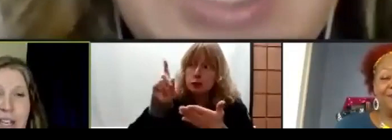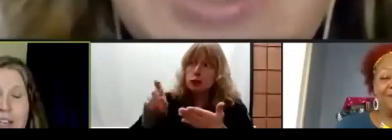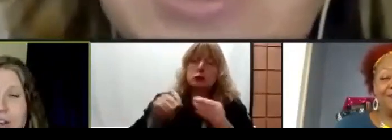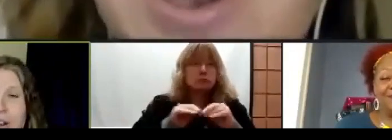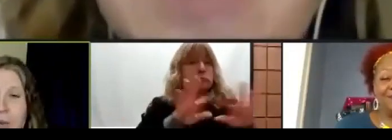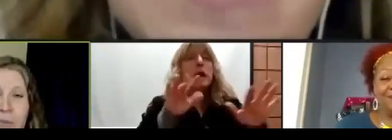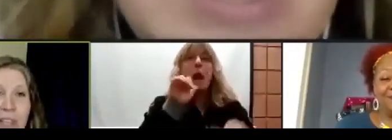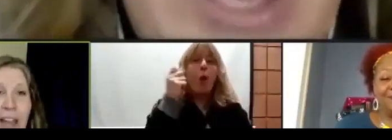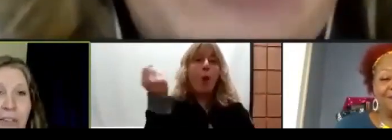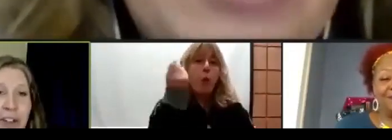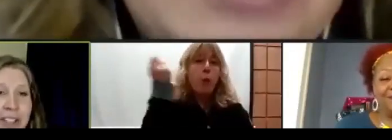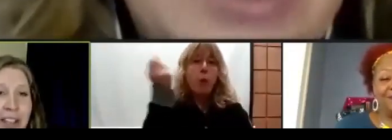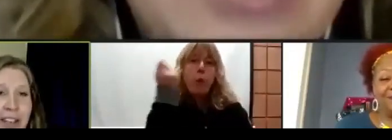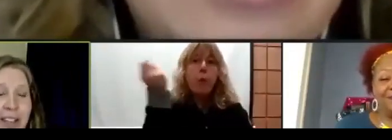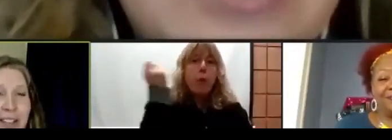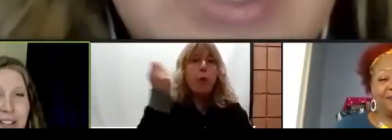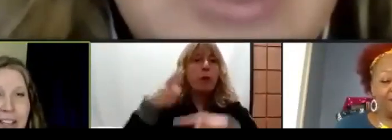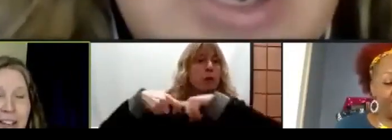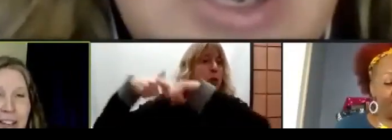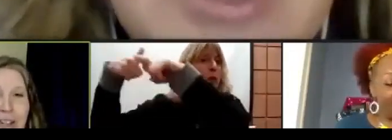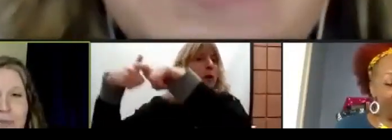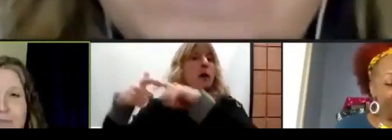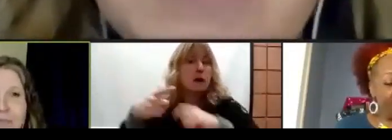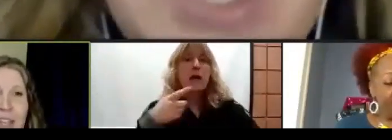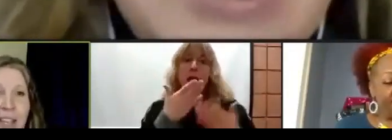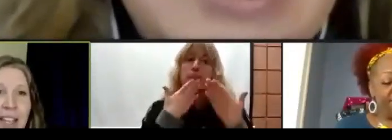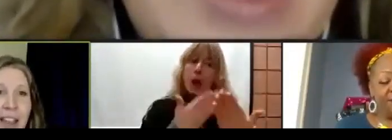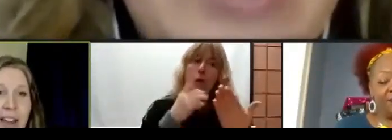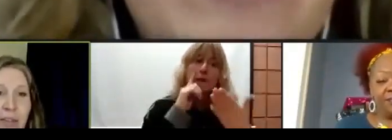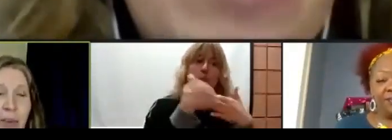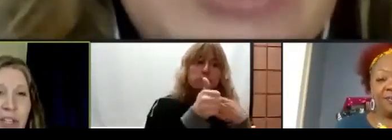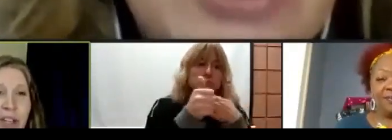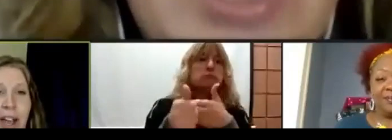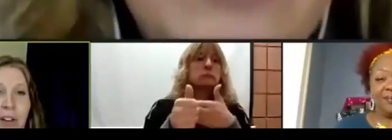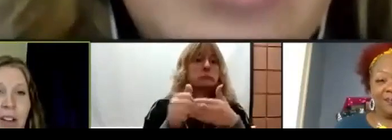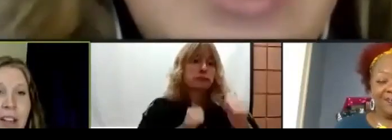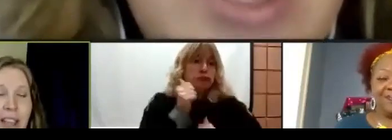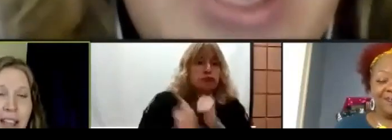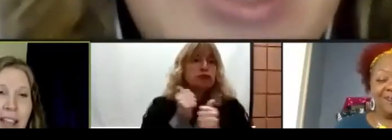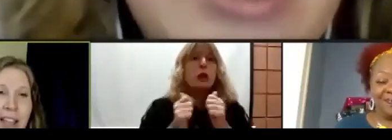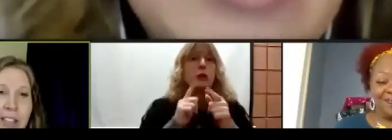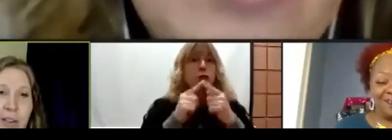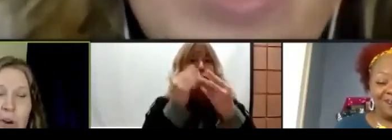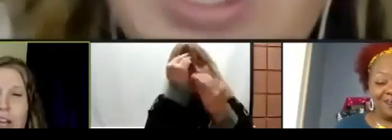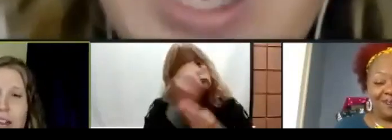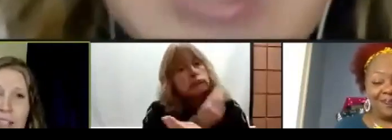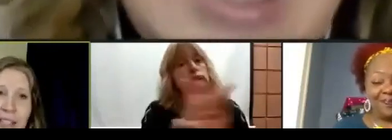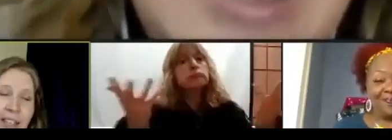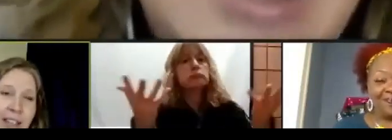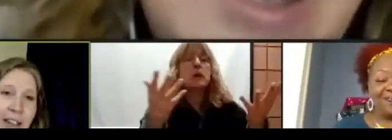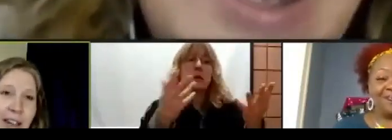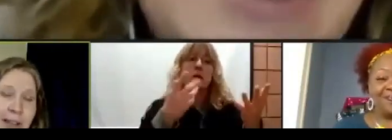juntos gracias a la lista por tener este a hacer el